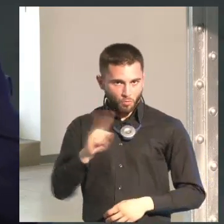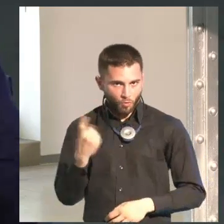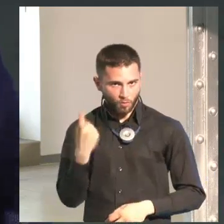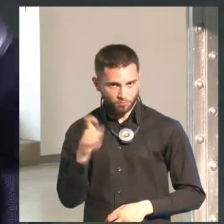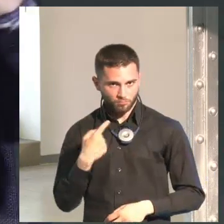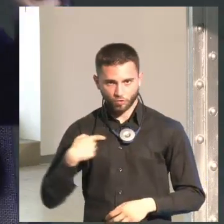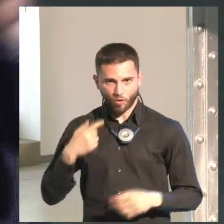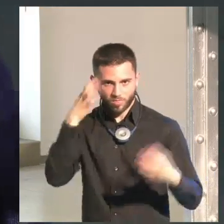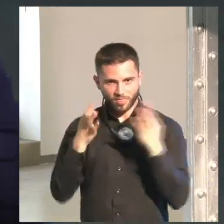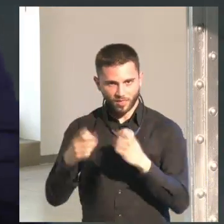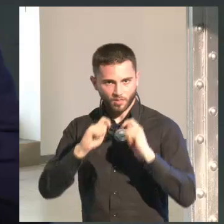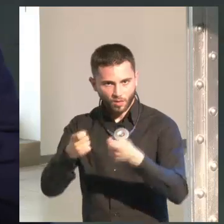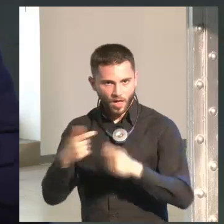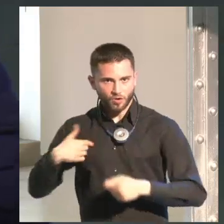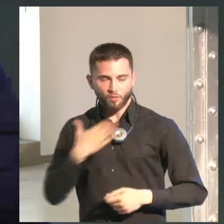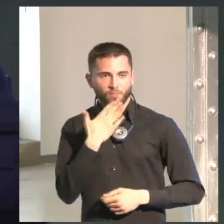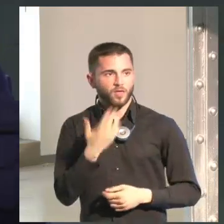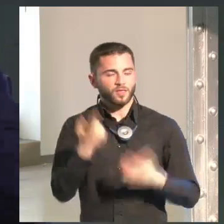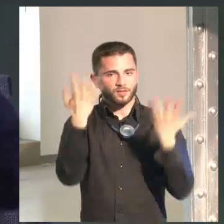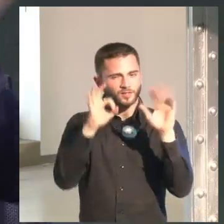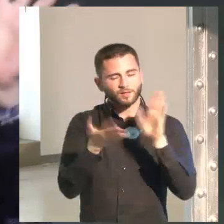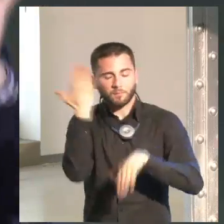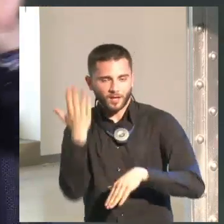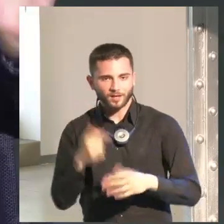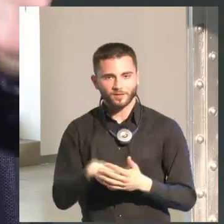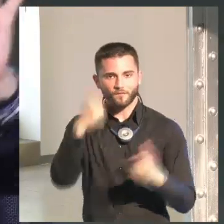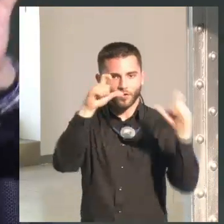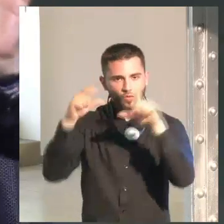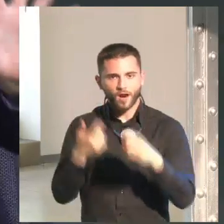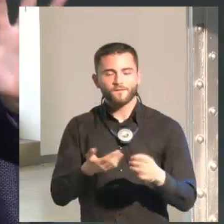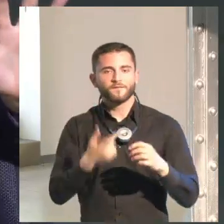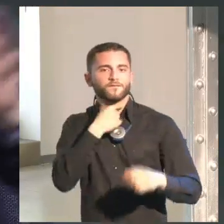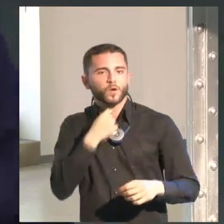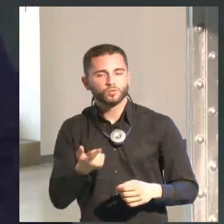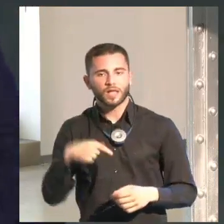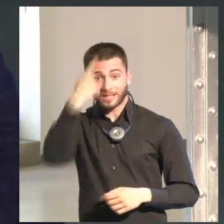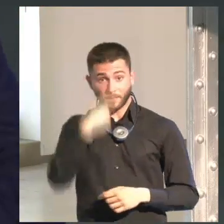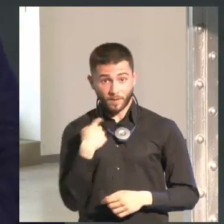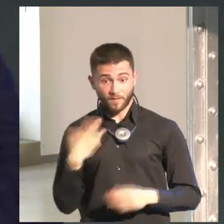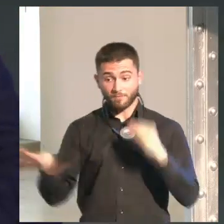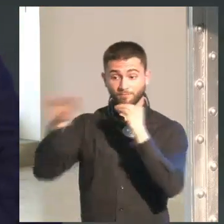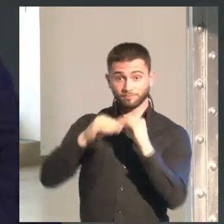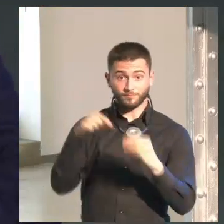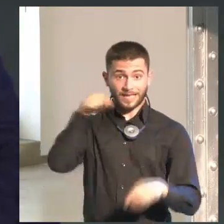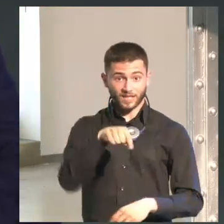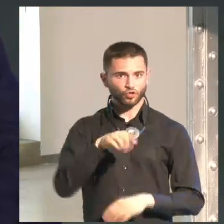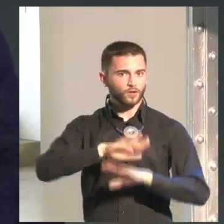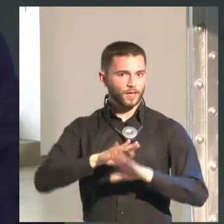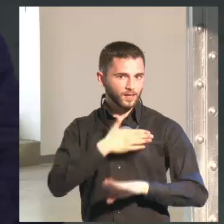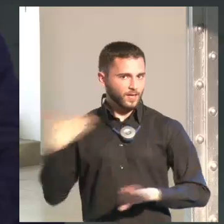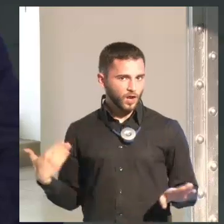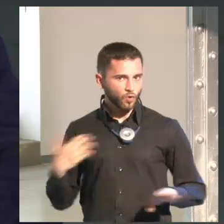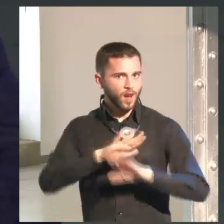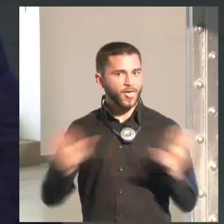de 50 y tantos que me gusta la fotografía, que me gusta tal. Este es mi perfil, esto es lo que yo quiero que se explote de mí. Y ahora